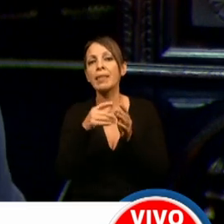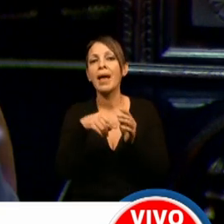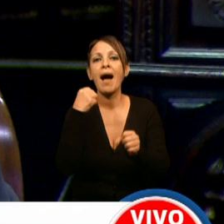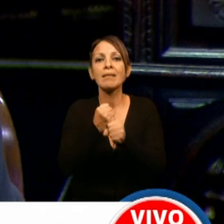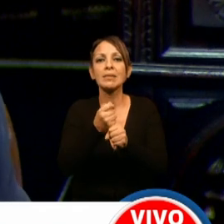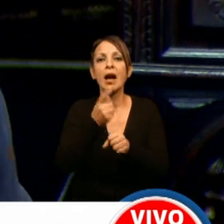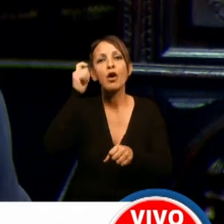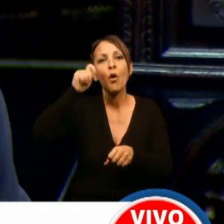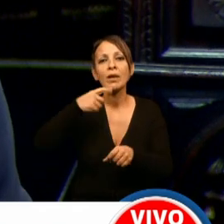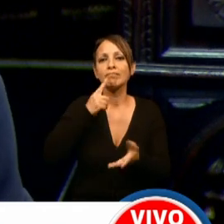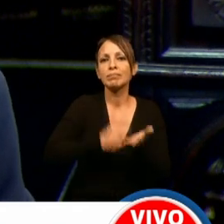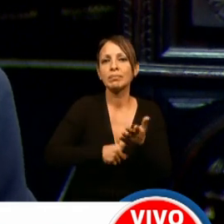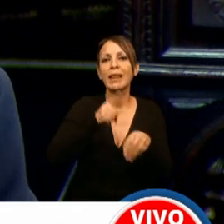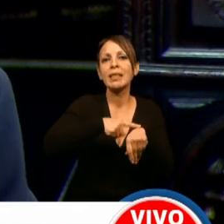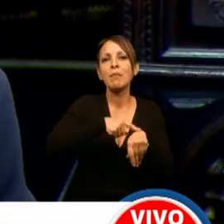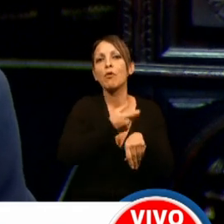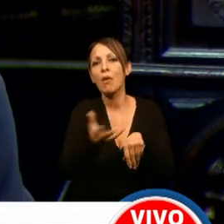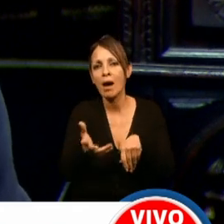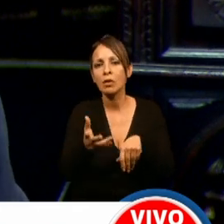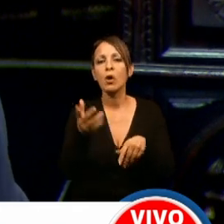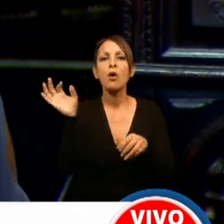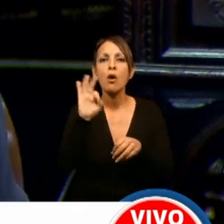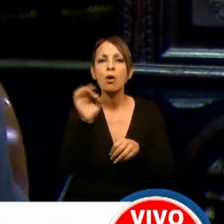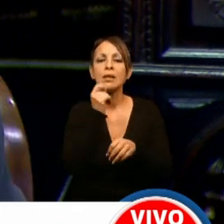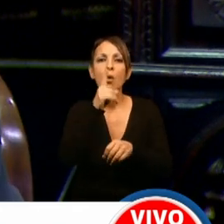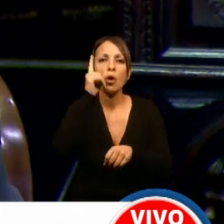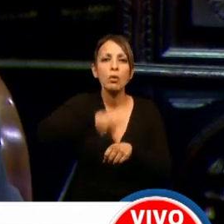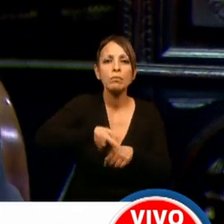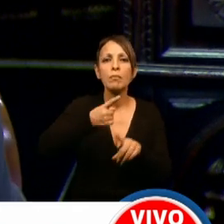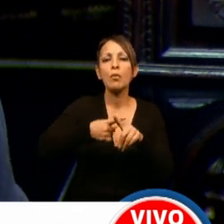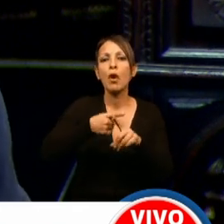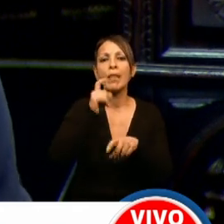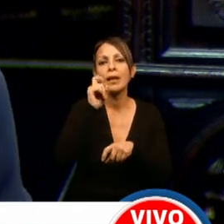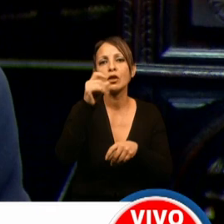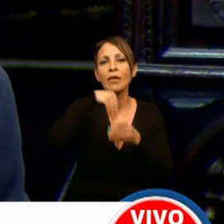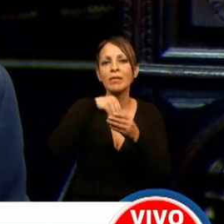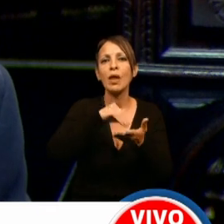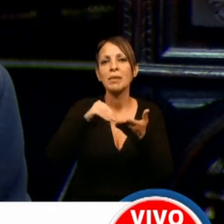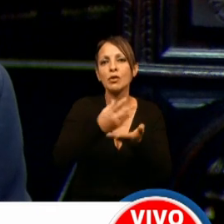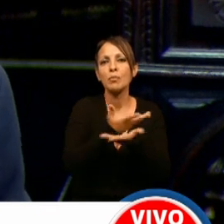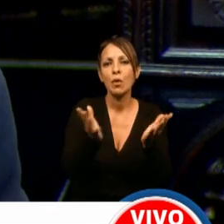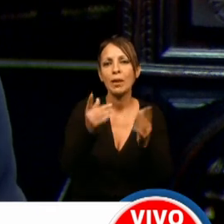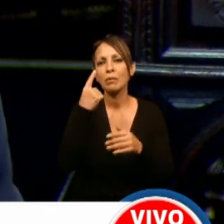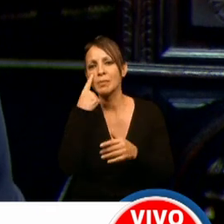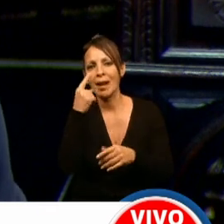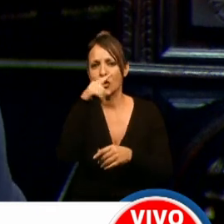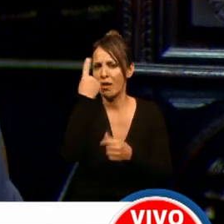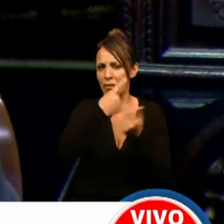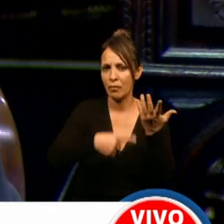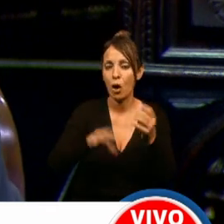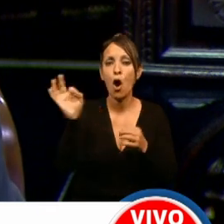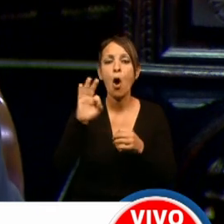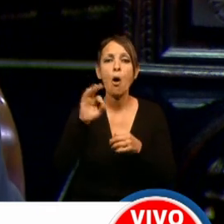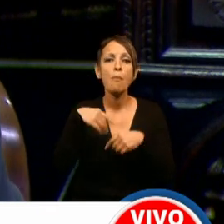el condenado por delitos en perjuicio de ministración pública nacional provincial municipal el que tenga proceso penal